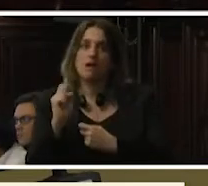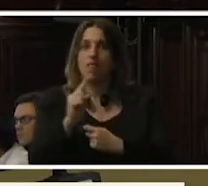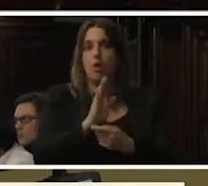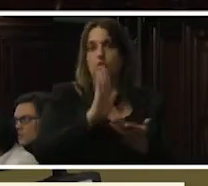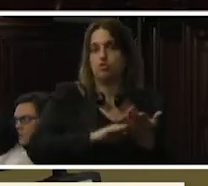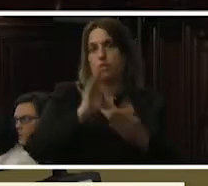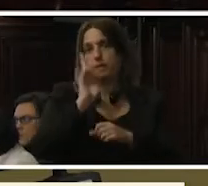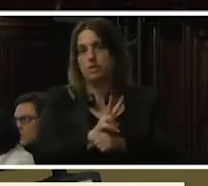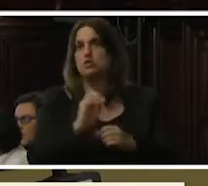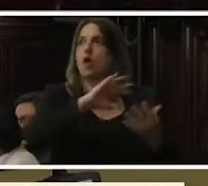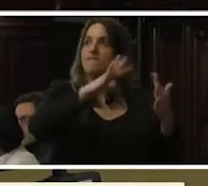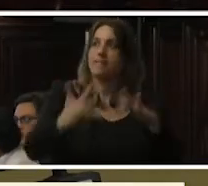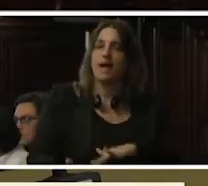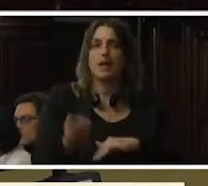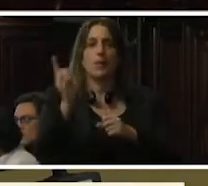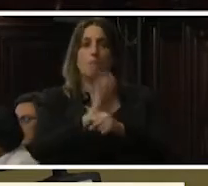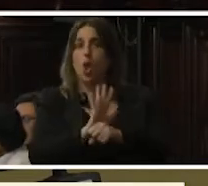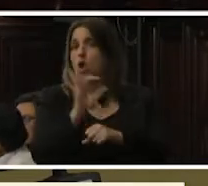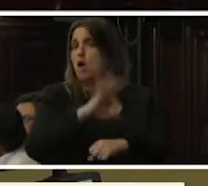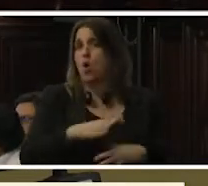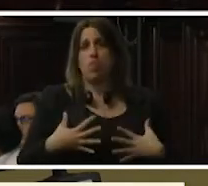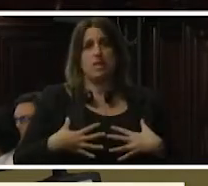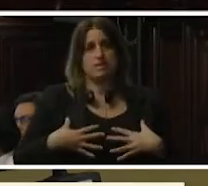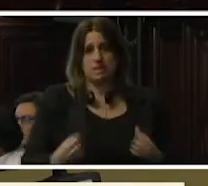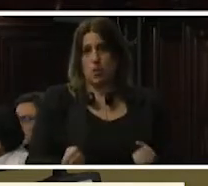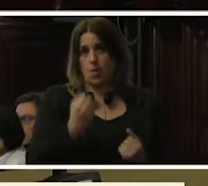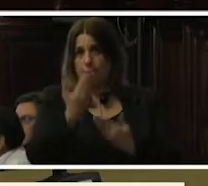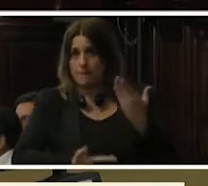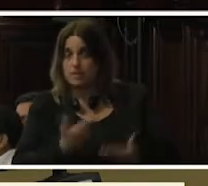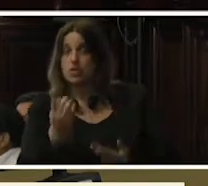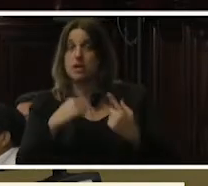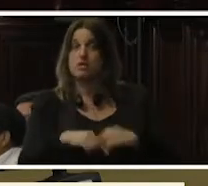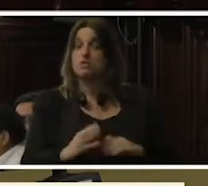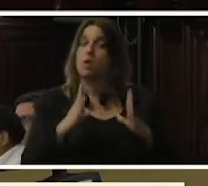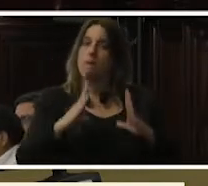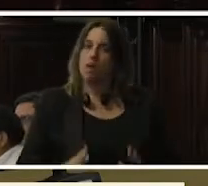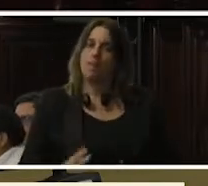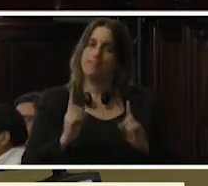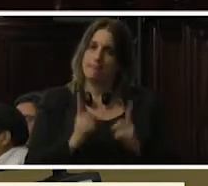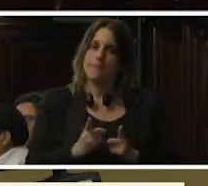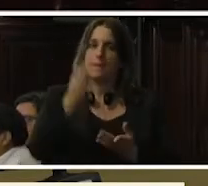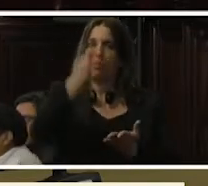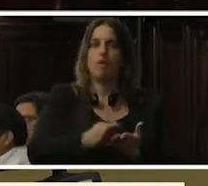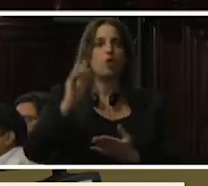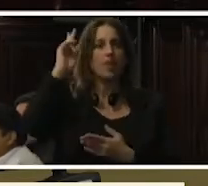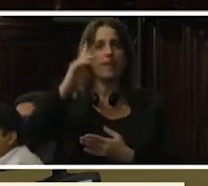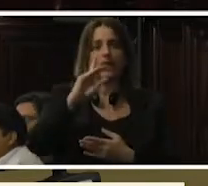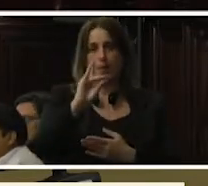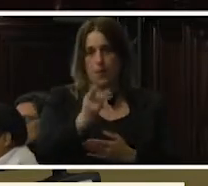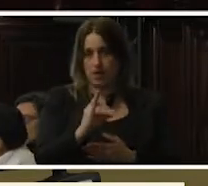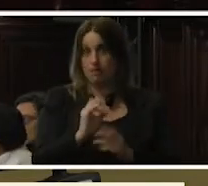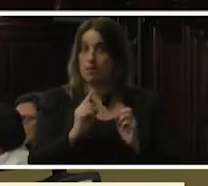ambientales, biológicas o de salud. Y por la moral, los pueblos indígenas de Bolivia y el